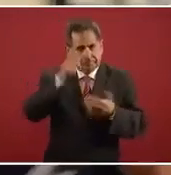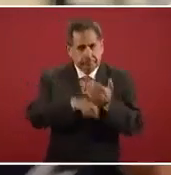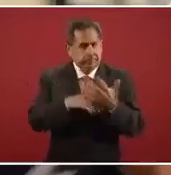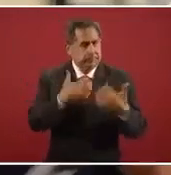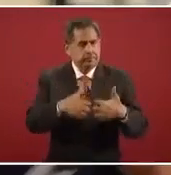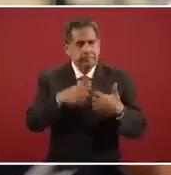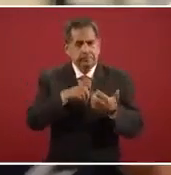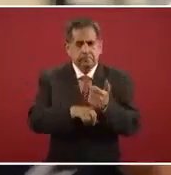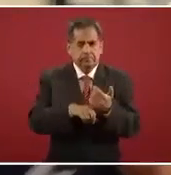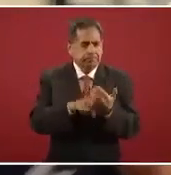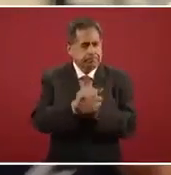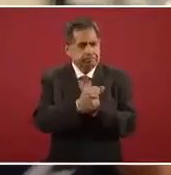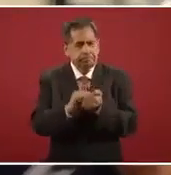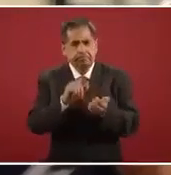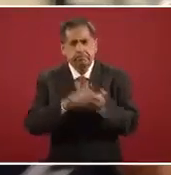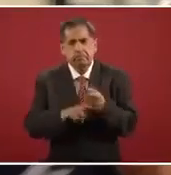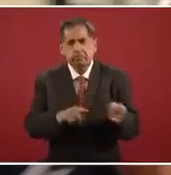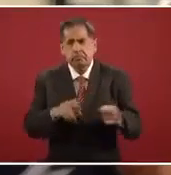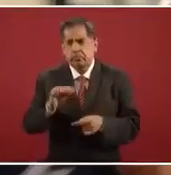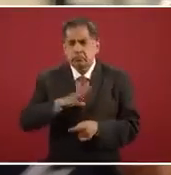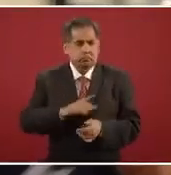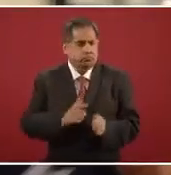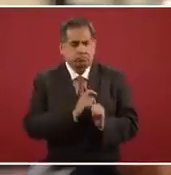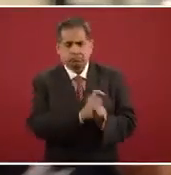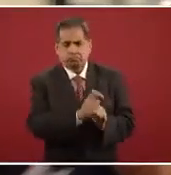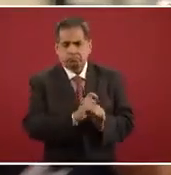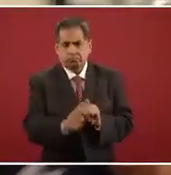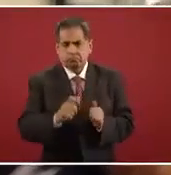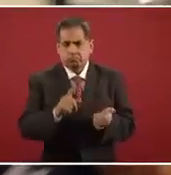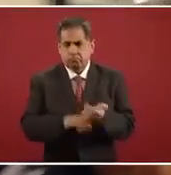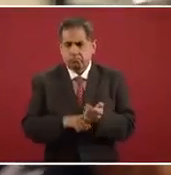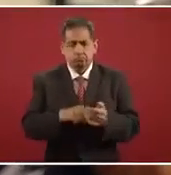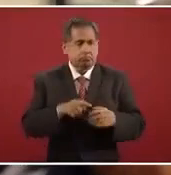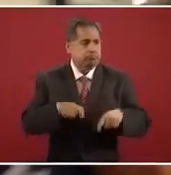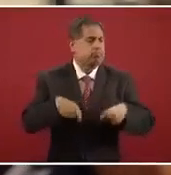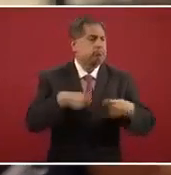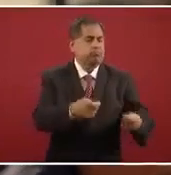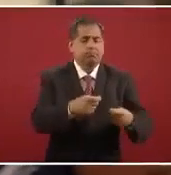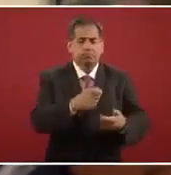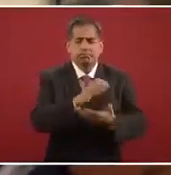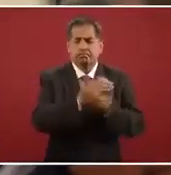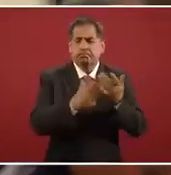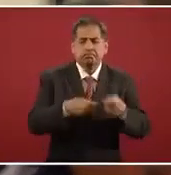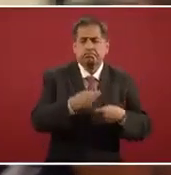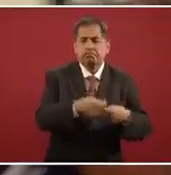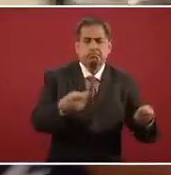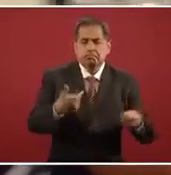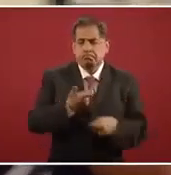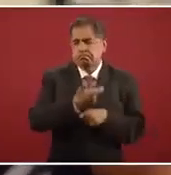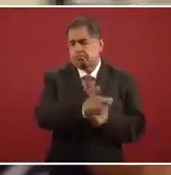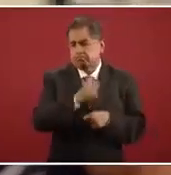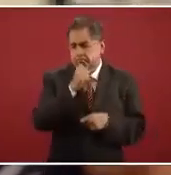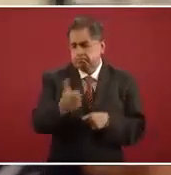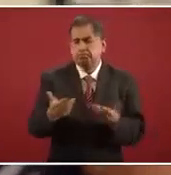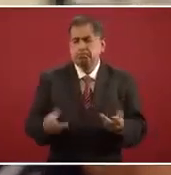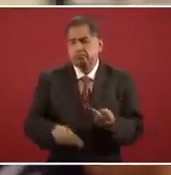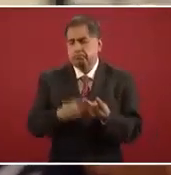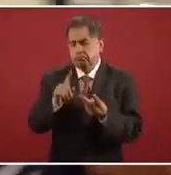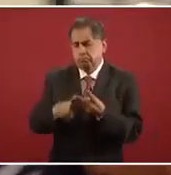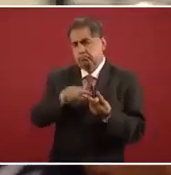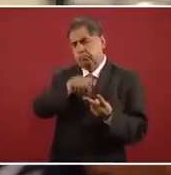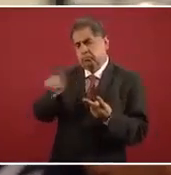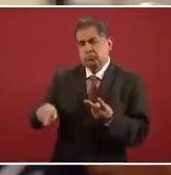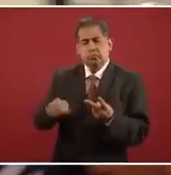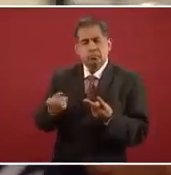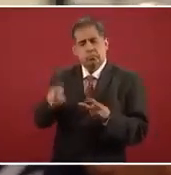industria de la refinación que no hay pagos de proveedores en estas temporadas. Y mi segunda pregunta sería para el